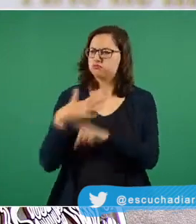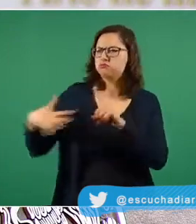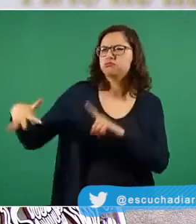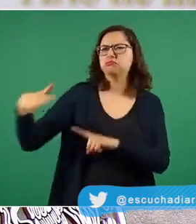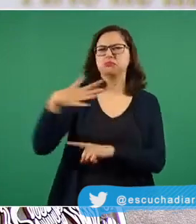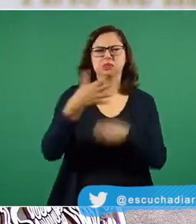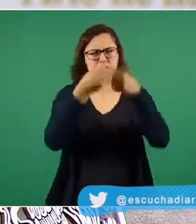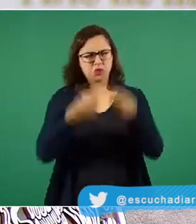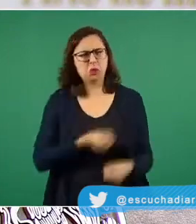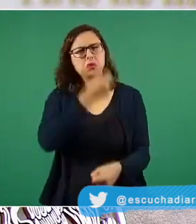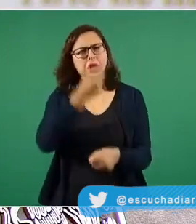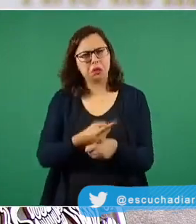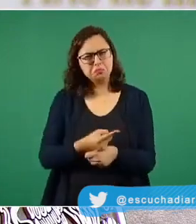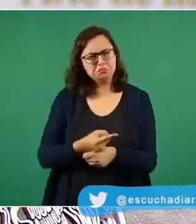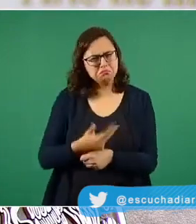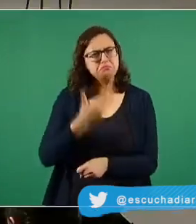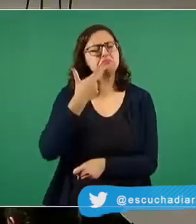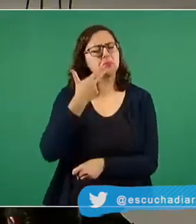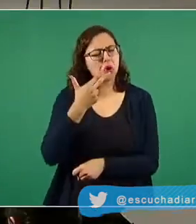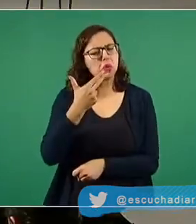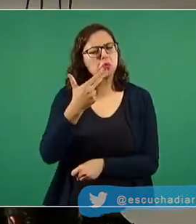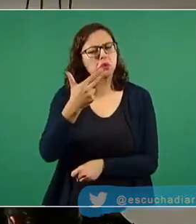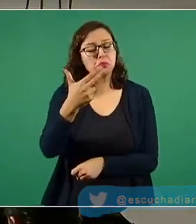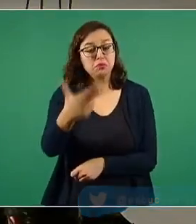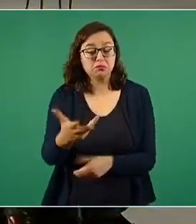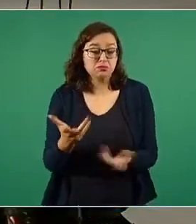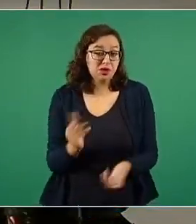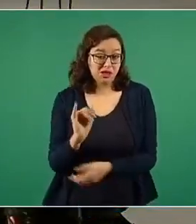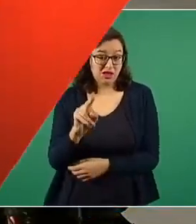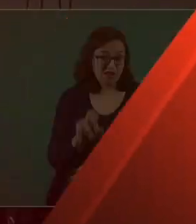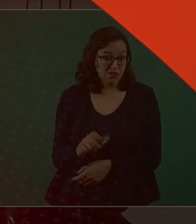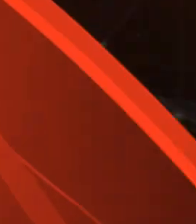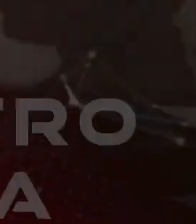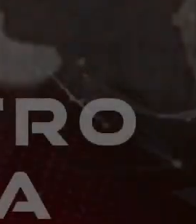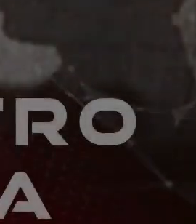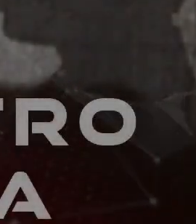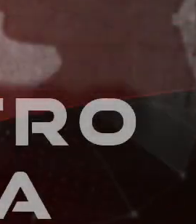lo confirma el INEGI en estas dos gráficas.